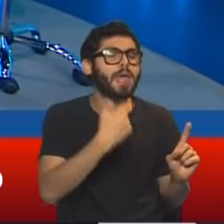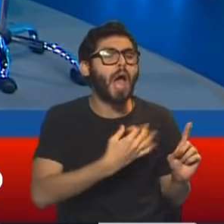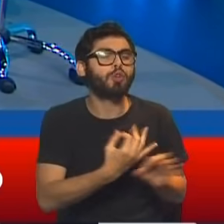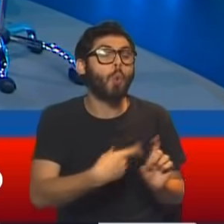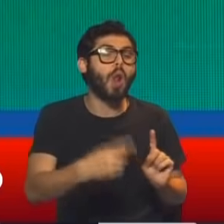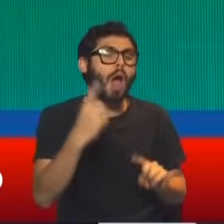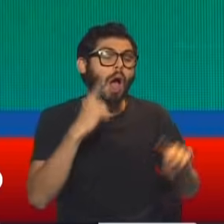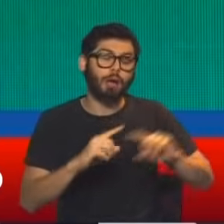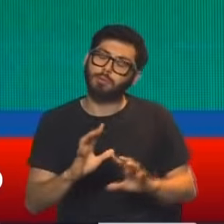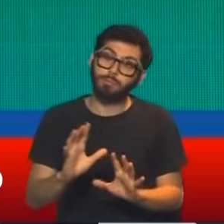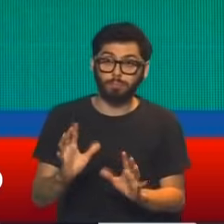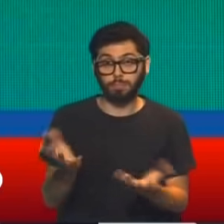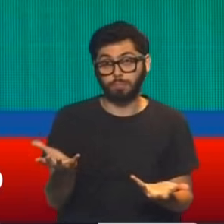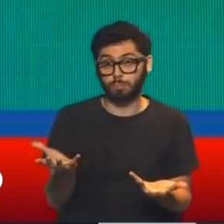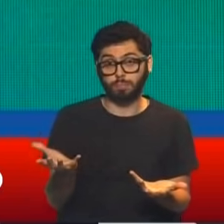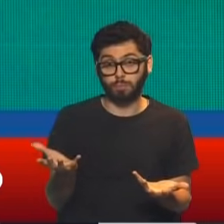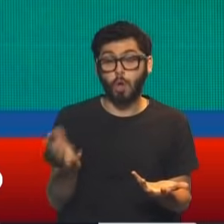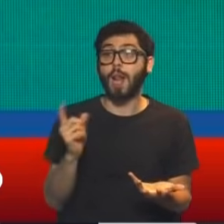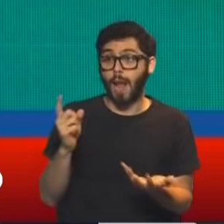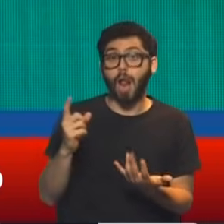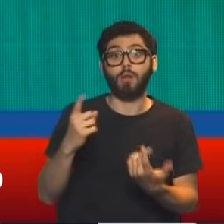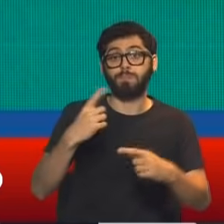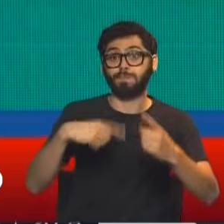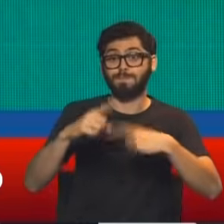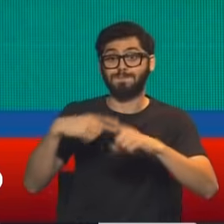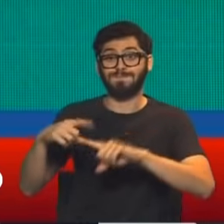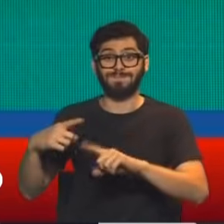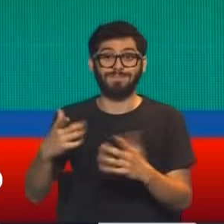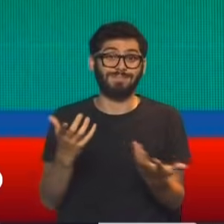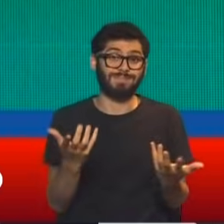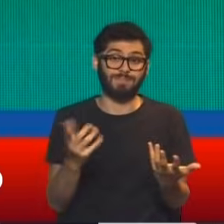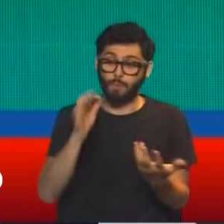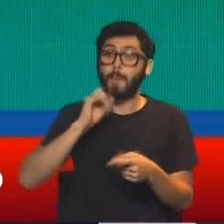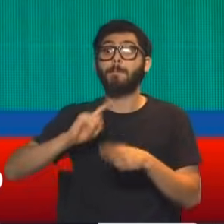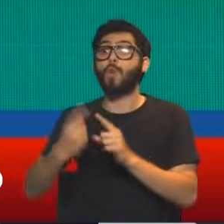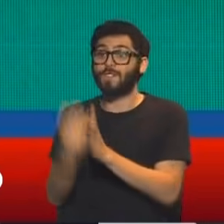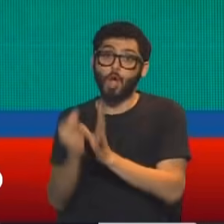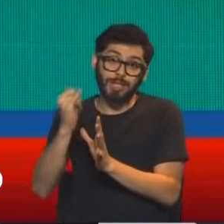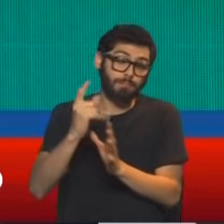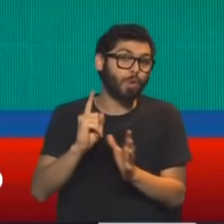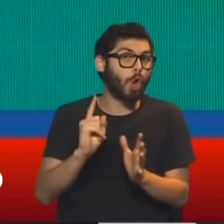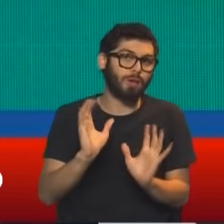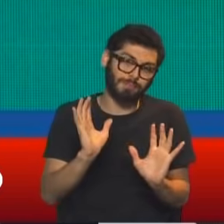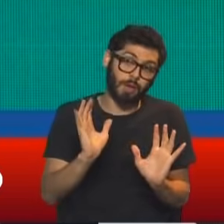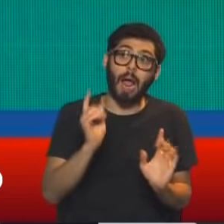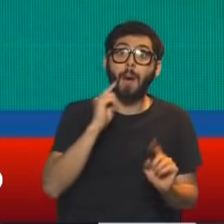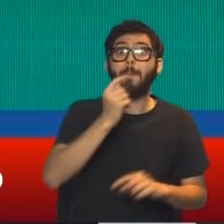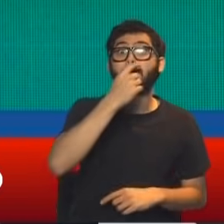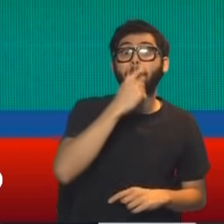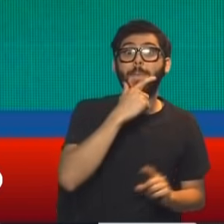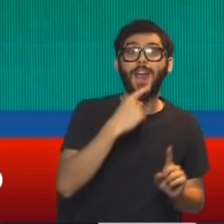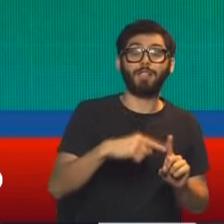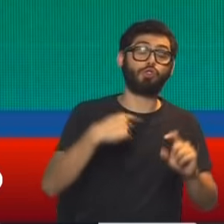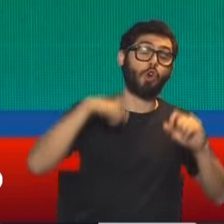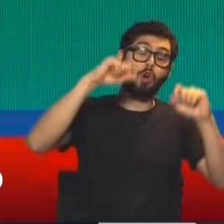mire, y mirá vos todo lo que se habilita a partir de ahí, ¿no? Porque bueno, aparece es un error político gravísimo. Aparece Mauricio Macri diciendo que no sale de su